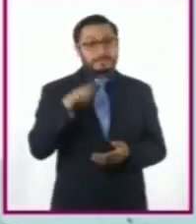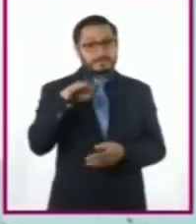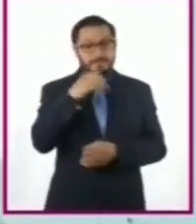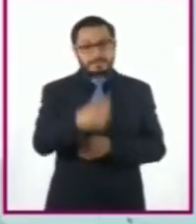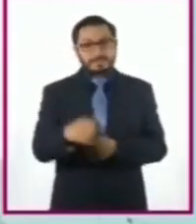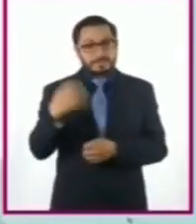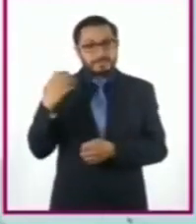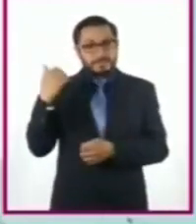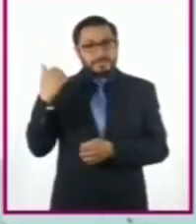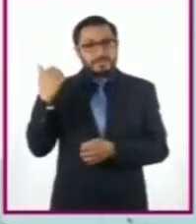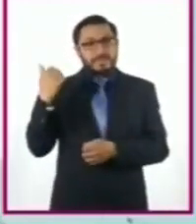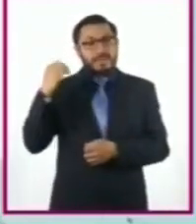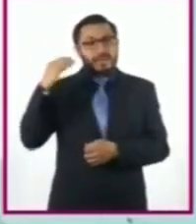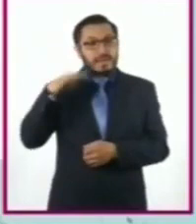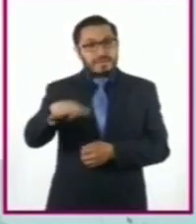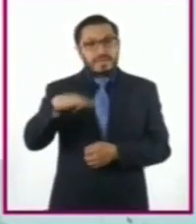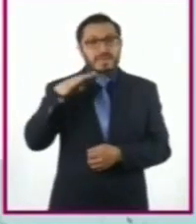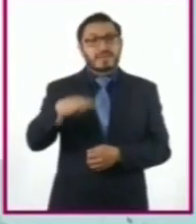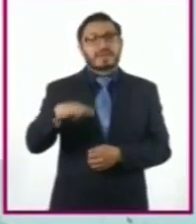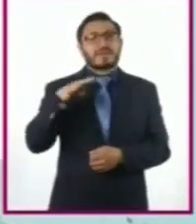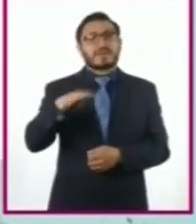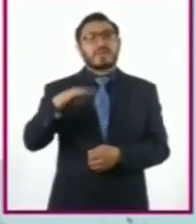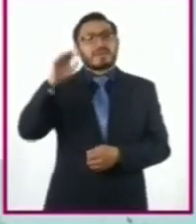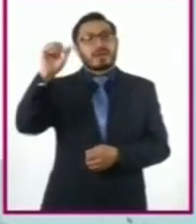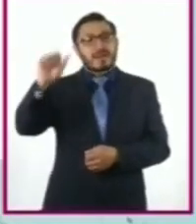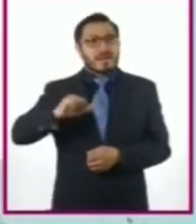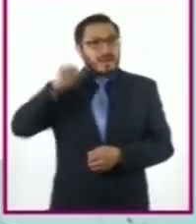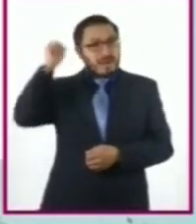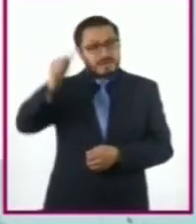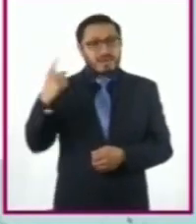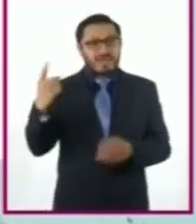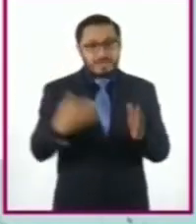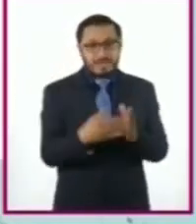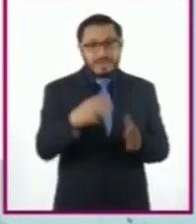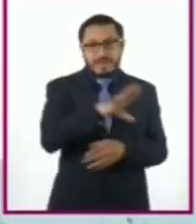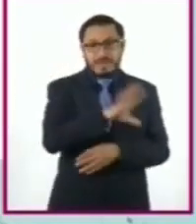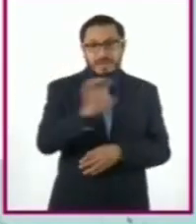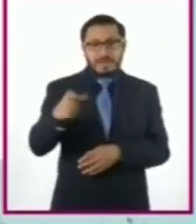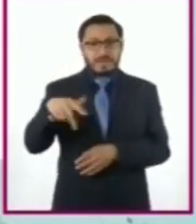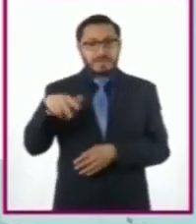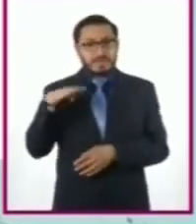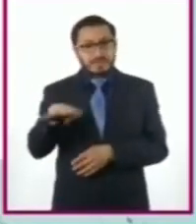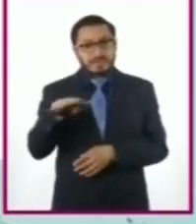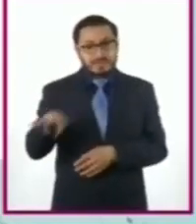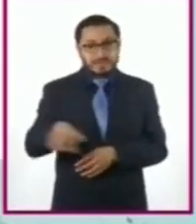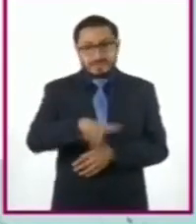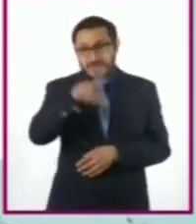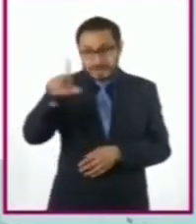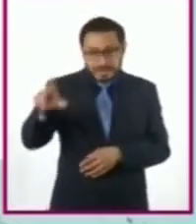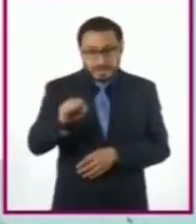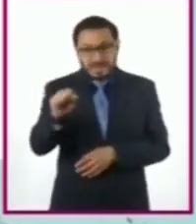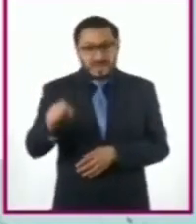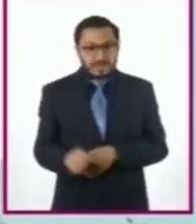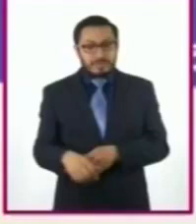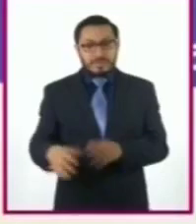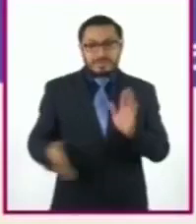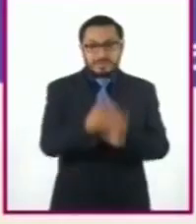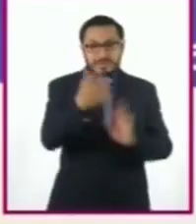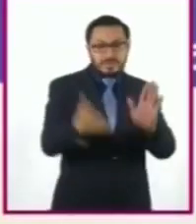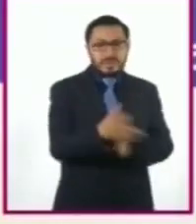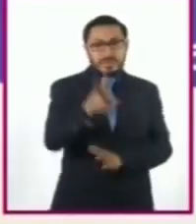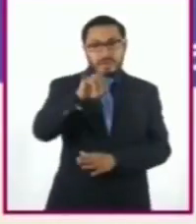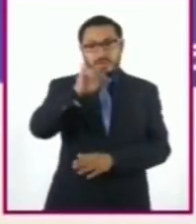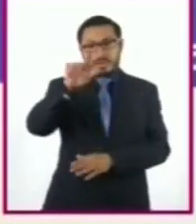de 1519. 3 días después, fundó la Villa Rica de la Veracruz, en